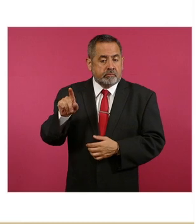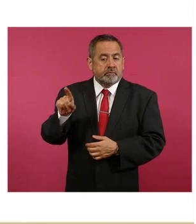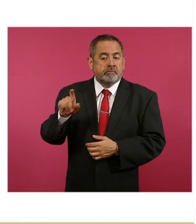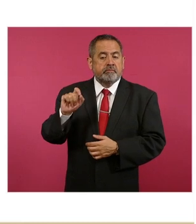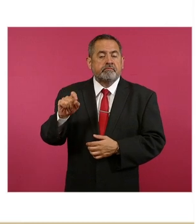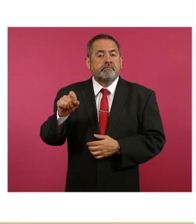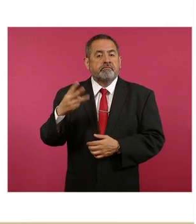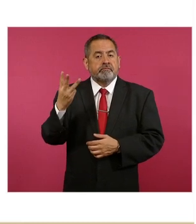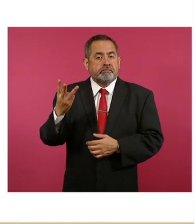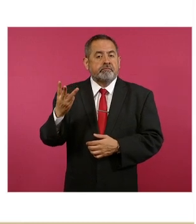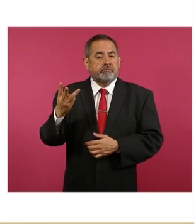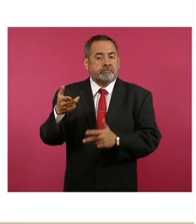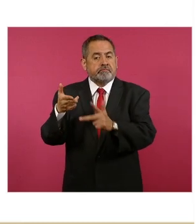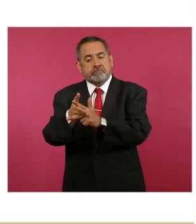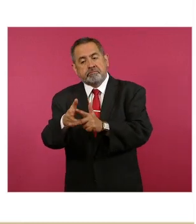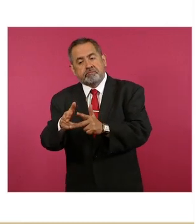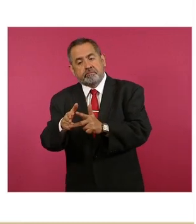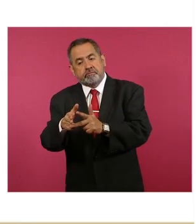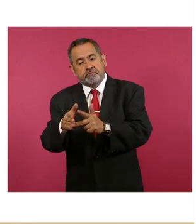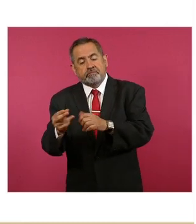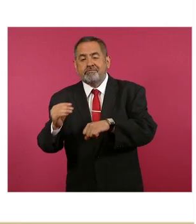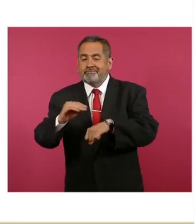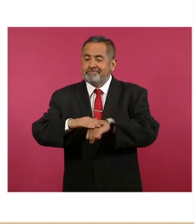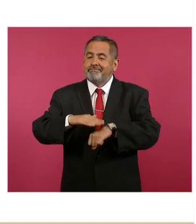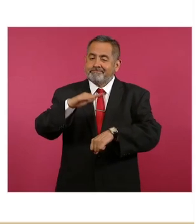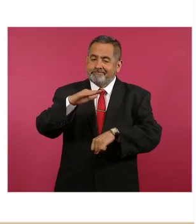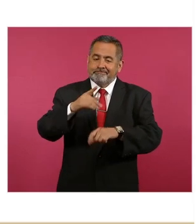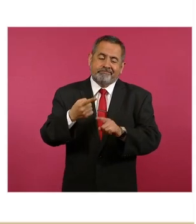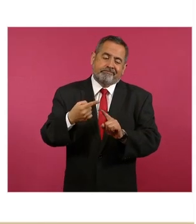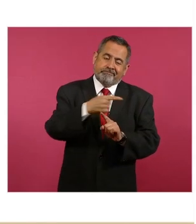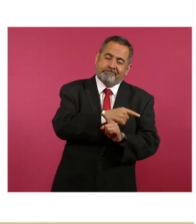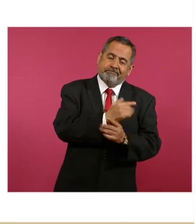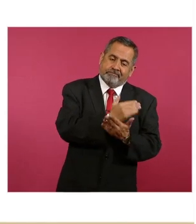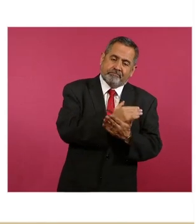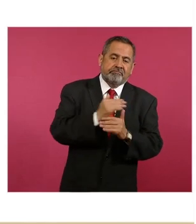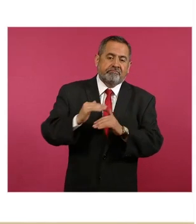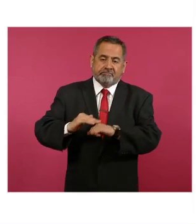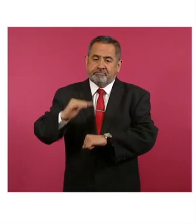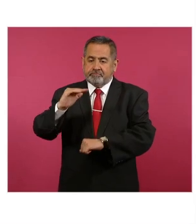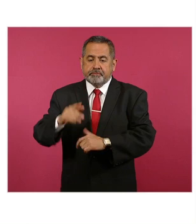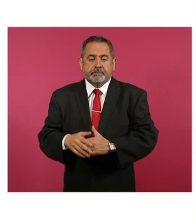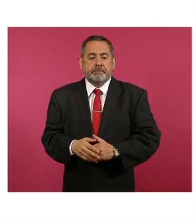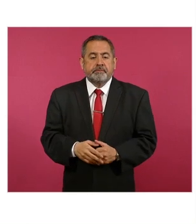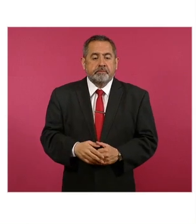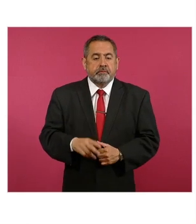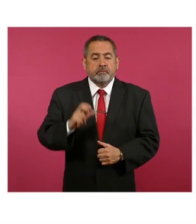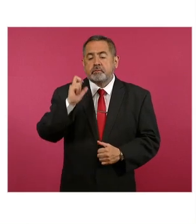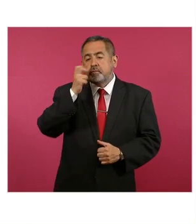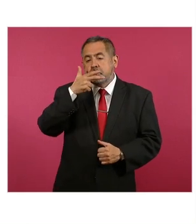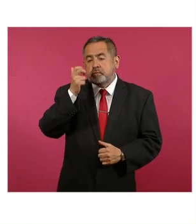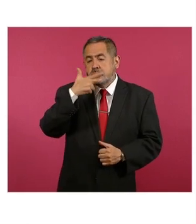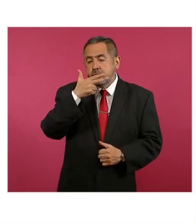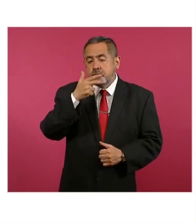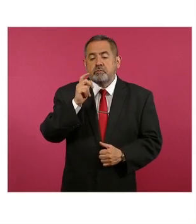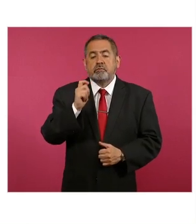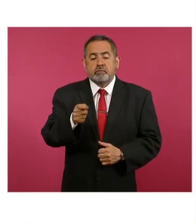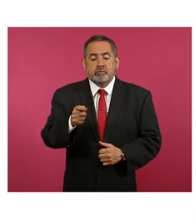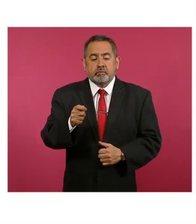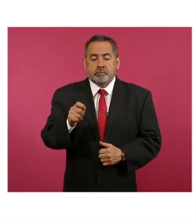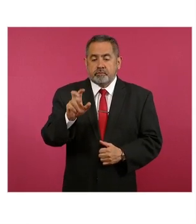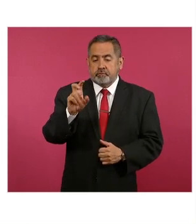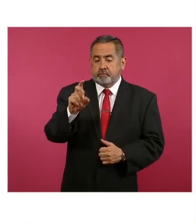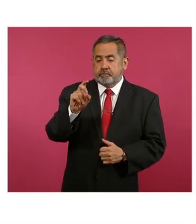homicidios más que el mes anterior. Adelante. En Chihuahua, 36